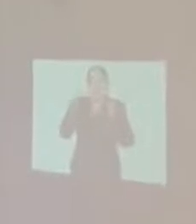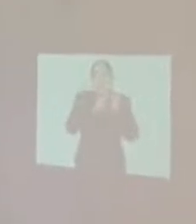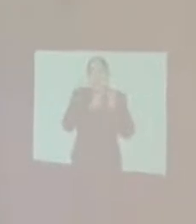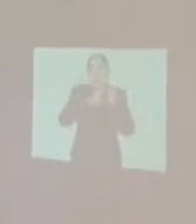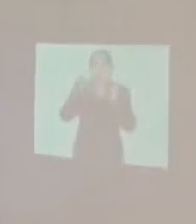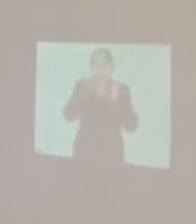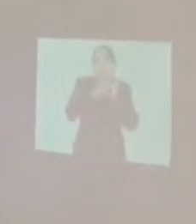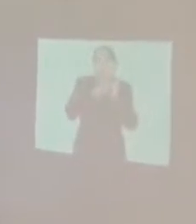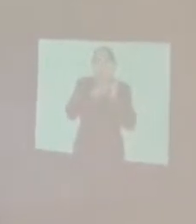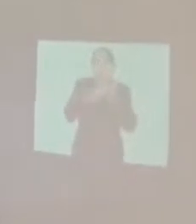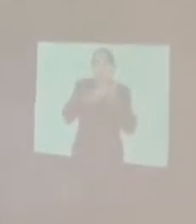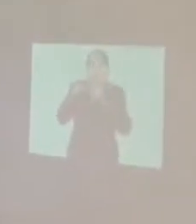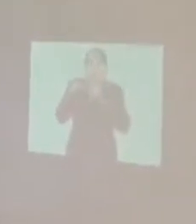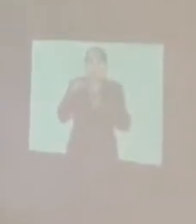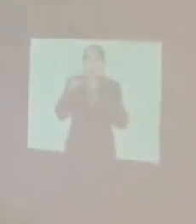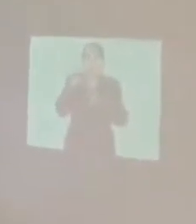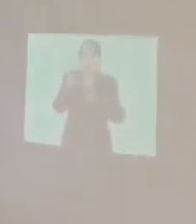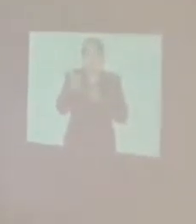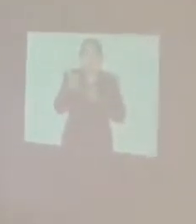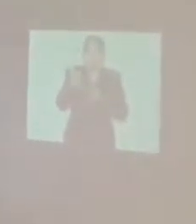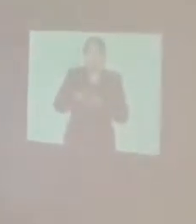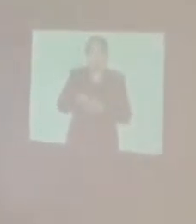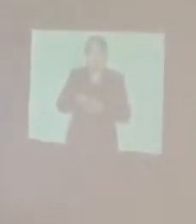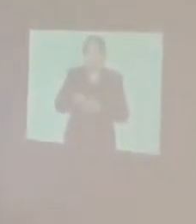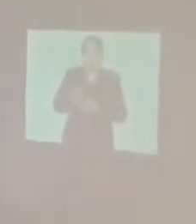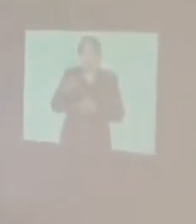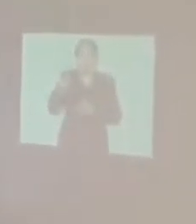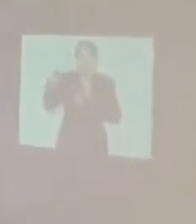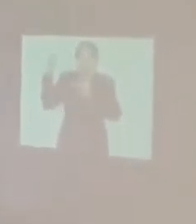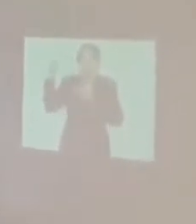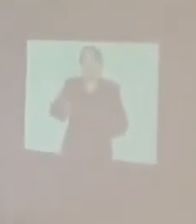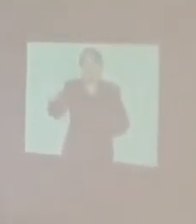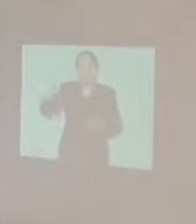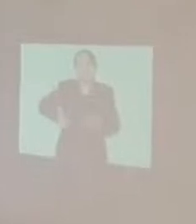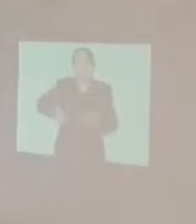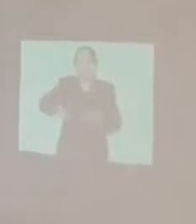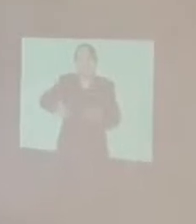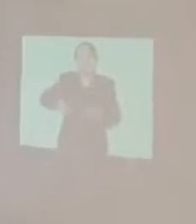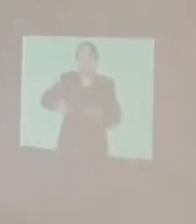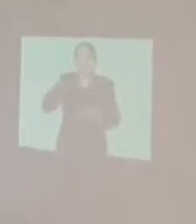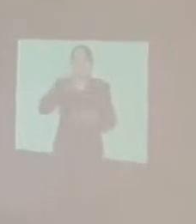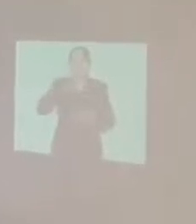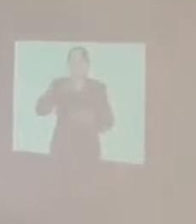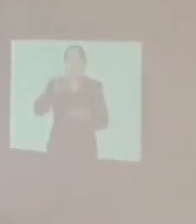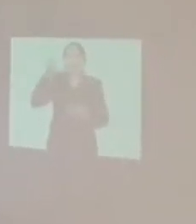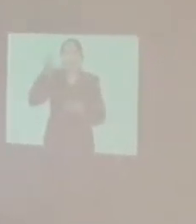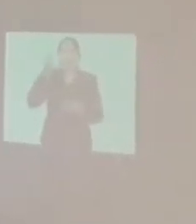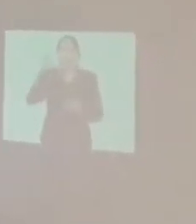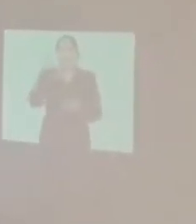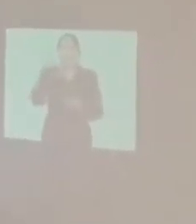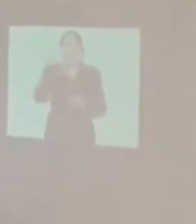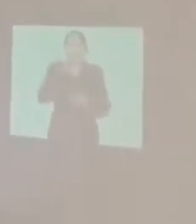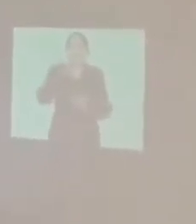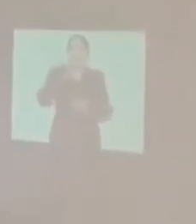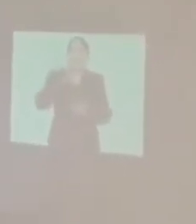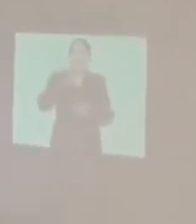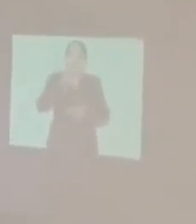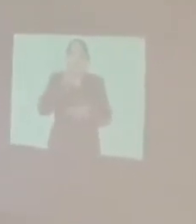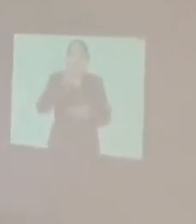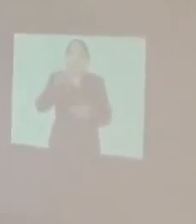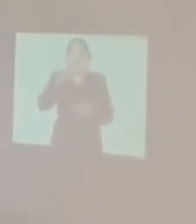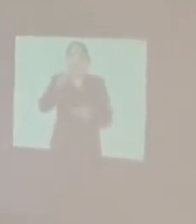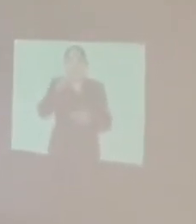pesos. Cuando llegamos al gobierno, existía una beca denominada Niñas y Niños Talento. Solo